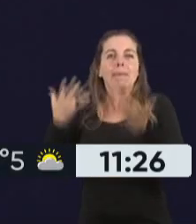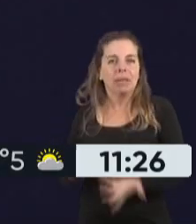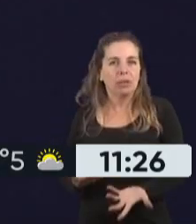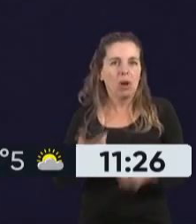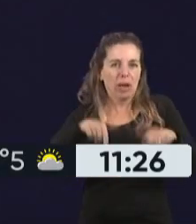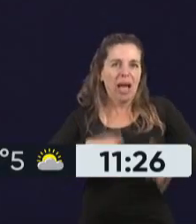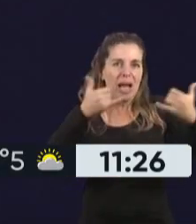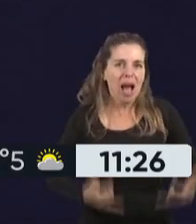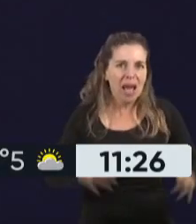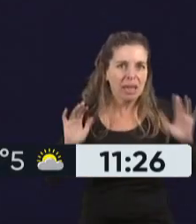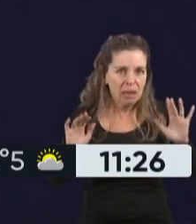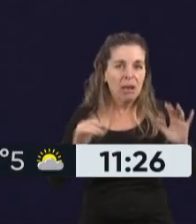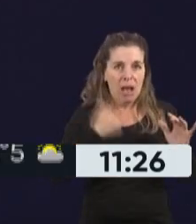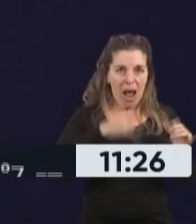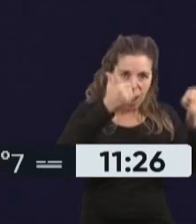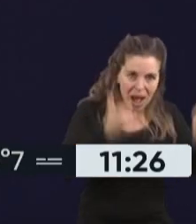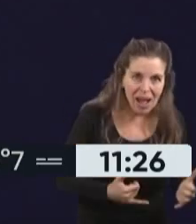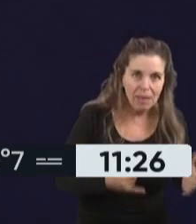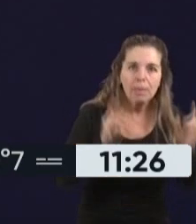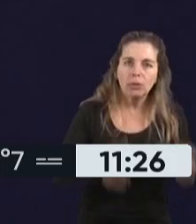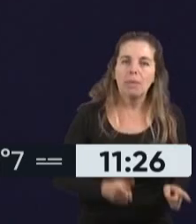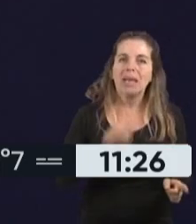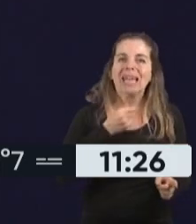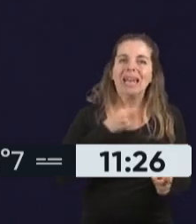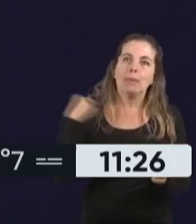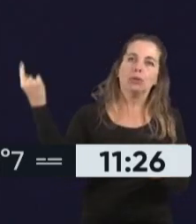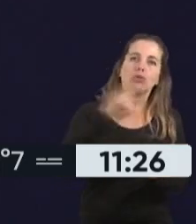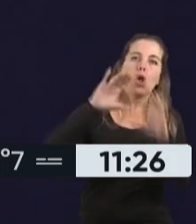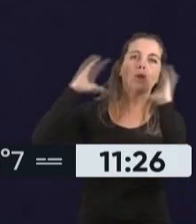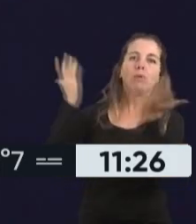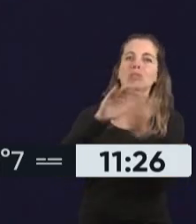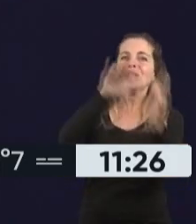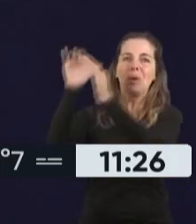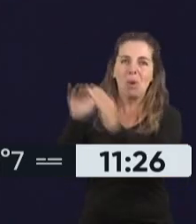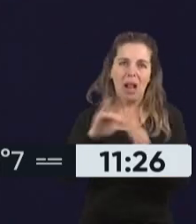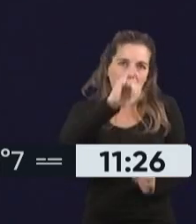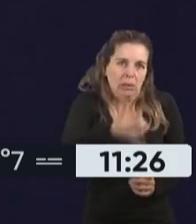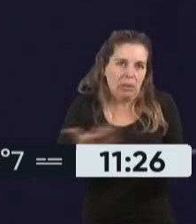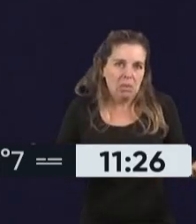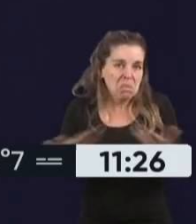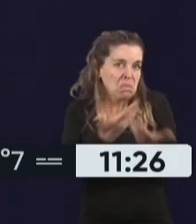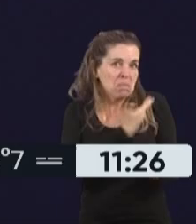pretendemos que existan no solo en Argentina, sino en todo el resto de los países del mundo. Así que sí, efectivamente lo que el